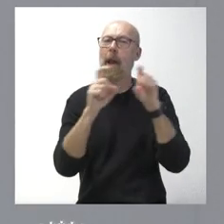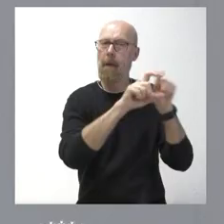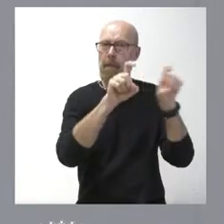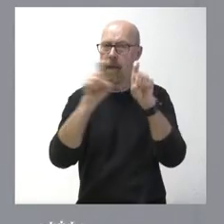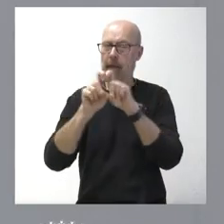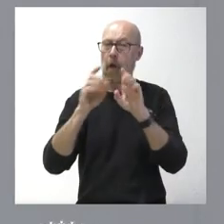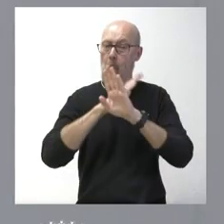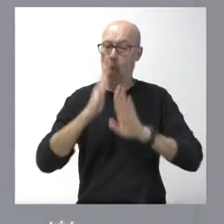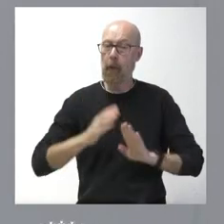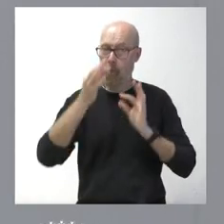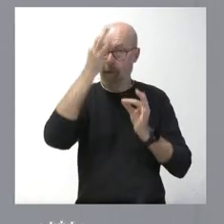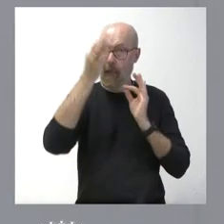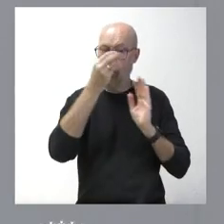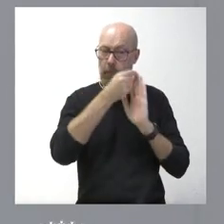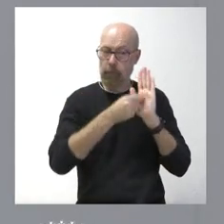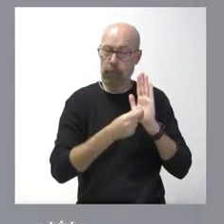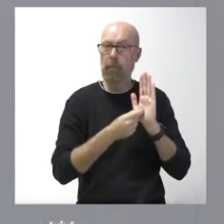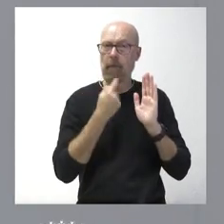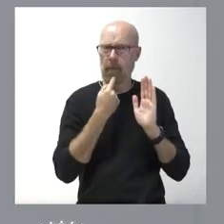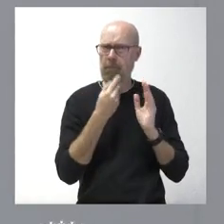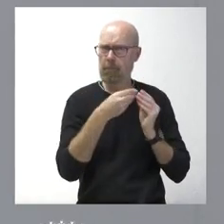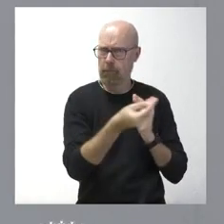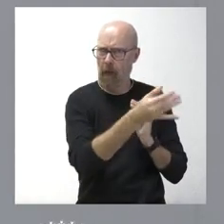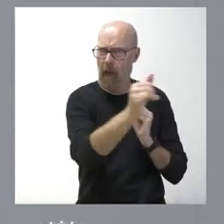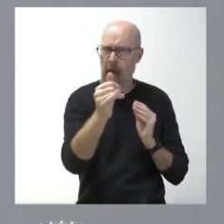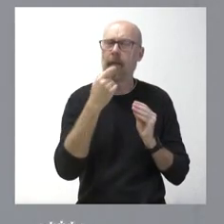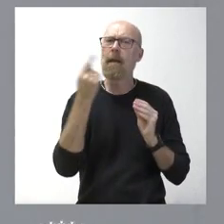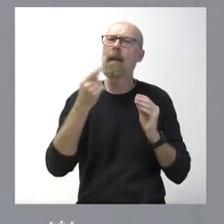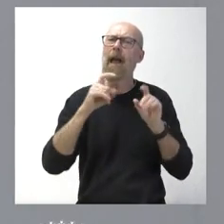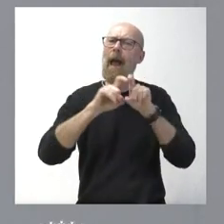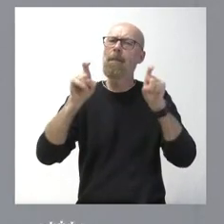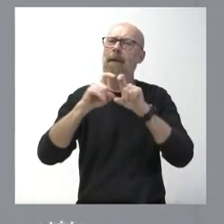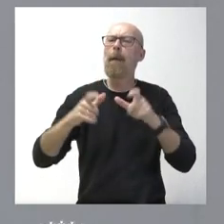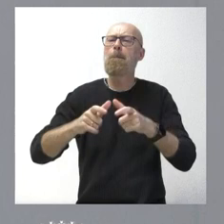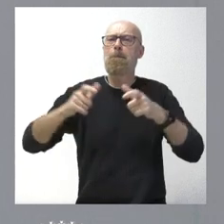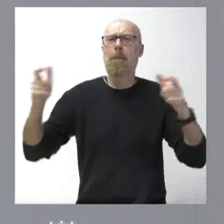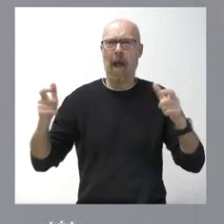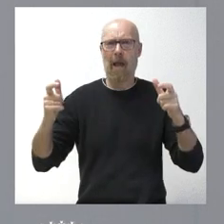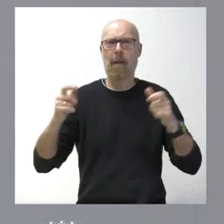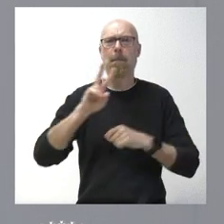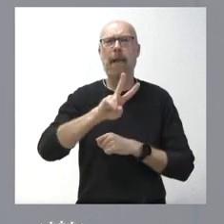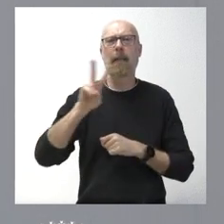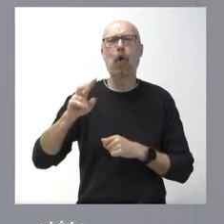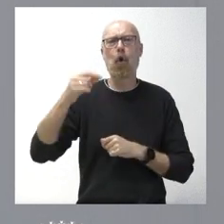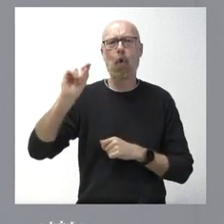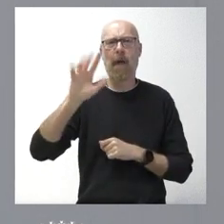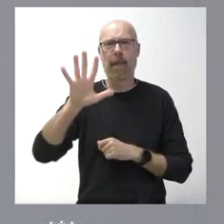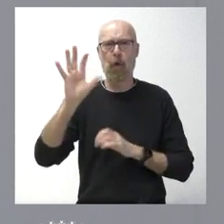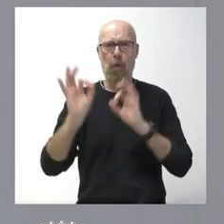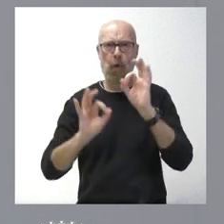conocido y que tienen ustedes a su disposición reflejan una subida en la creación de empresas en Castilla y león del 22,5 por en términos